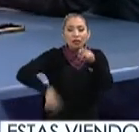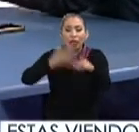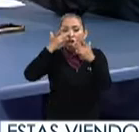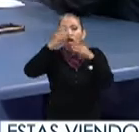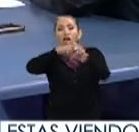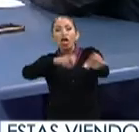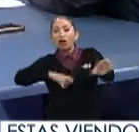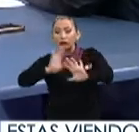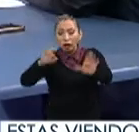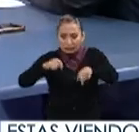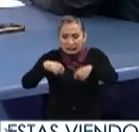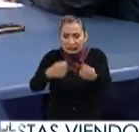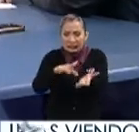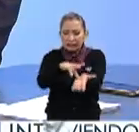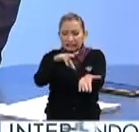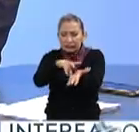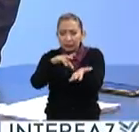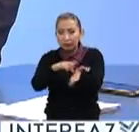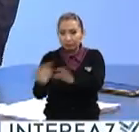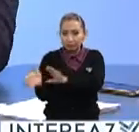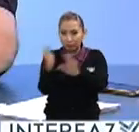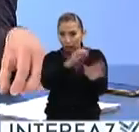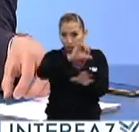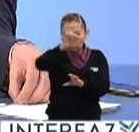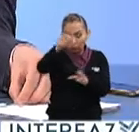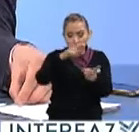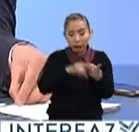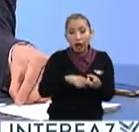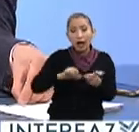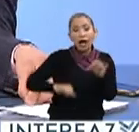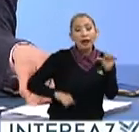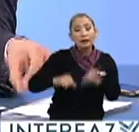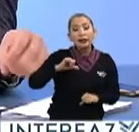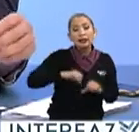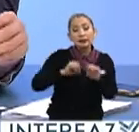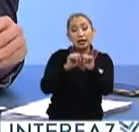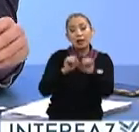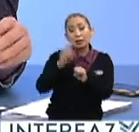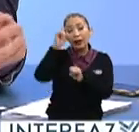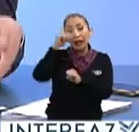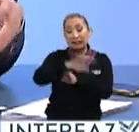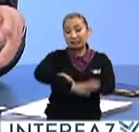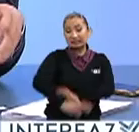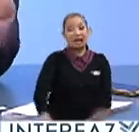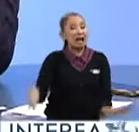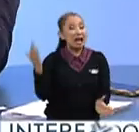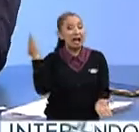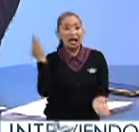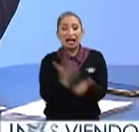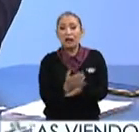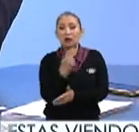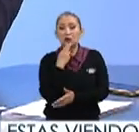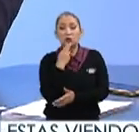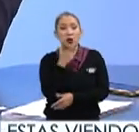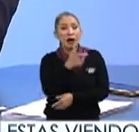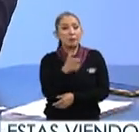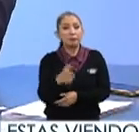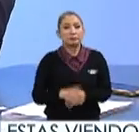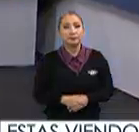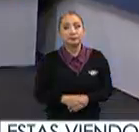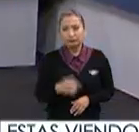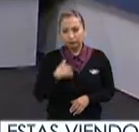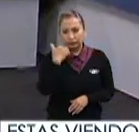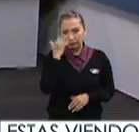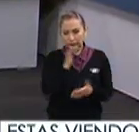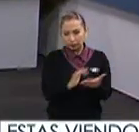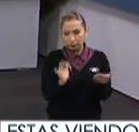en fin. Pero por otro lado, esto que tú comentabas, que es las prácticas en el aula para revertir desde ya lo que es el uso de armas. No sé si quisiera